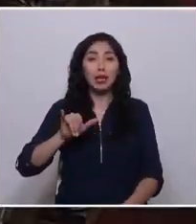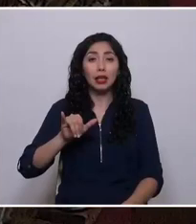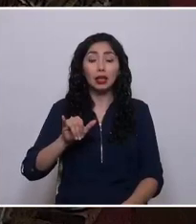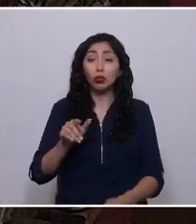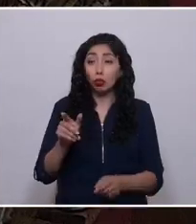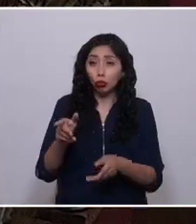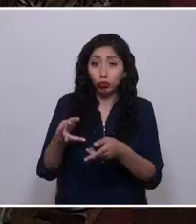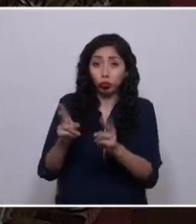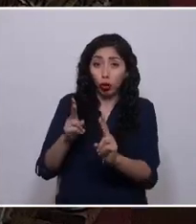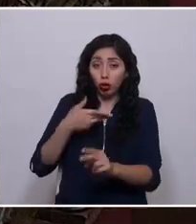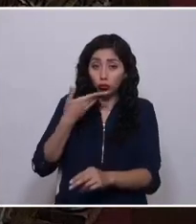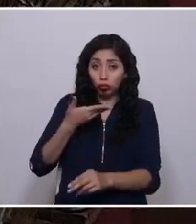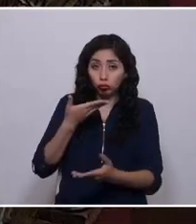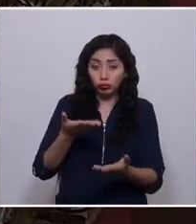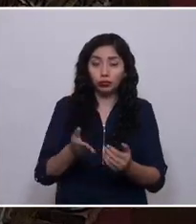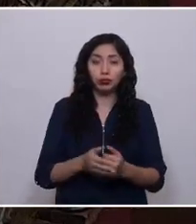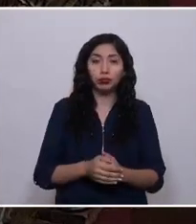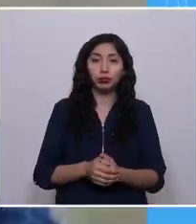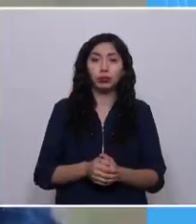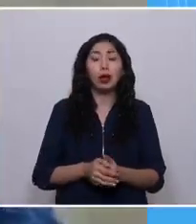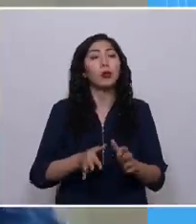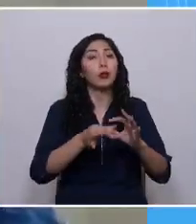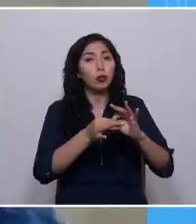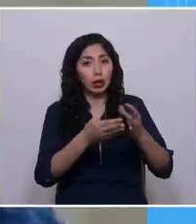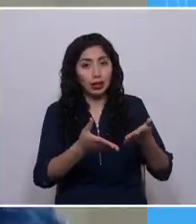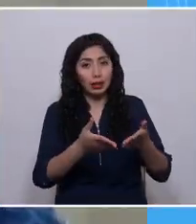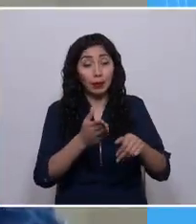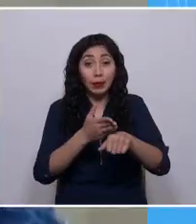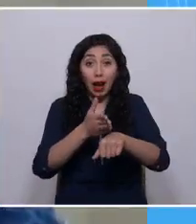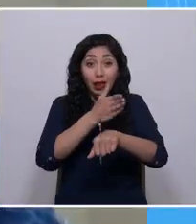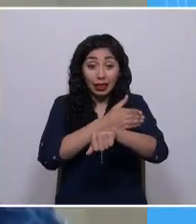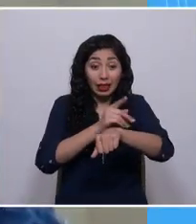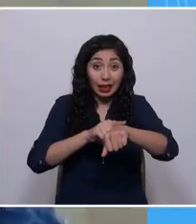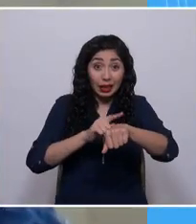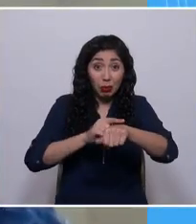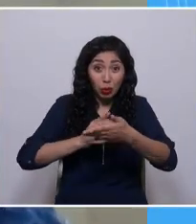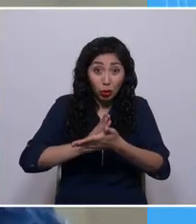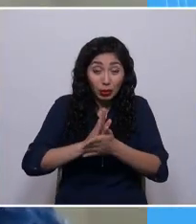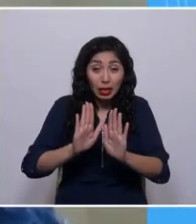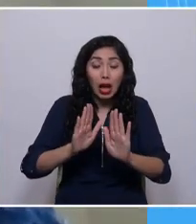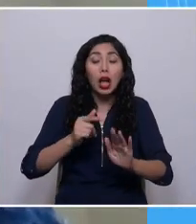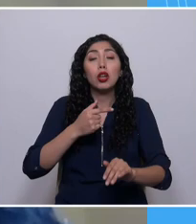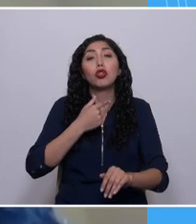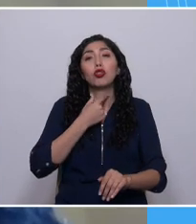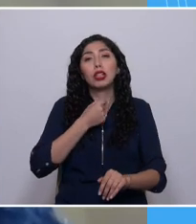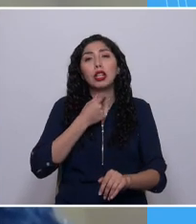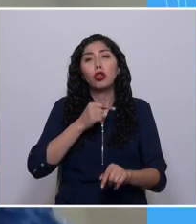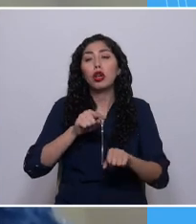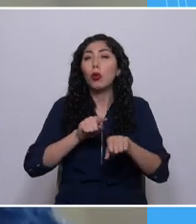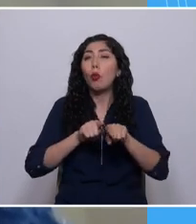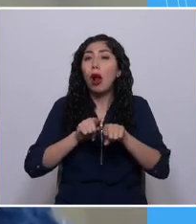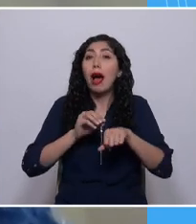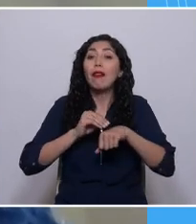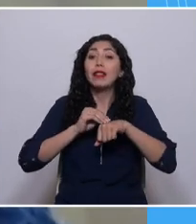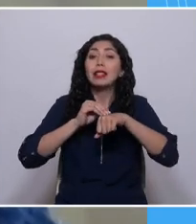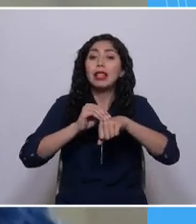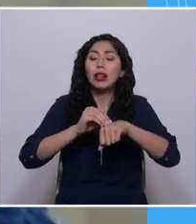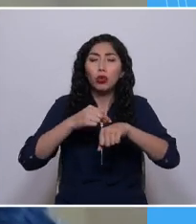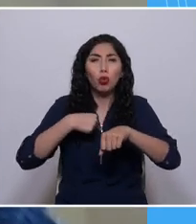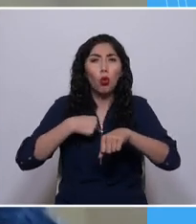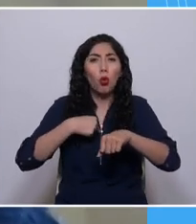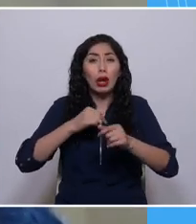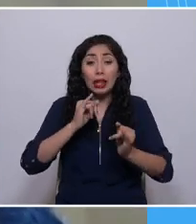palabra convencional Tammy Pustilnik. Muchas gracias. Antes que empiece a correr el tiempo, señor secretario, me gustaría, por favor, dejar constancia que he estado con muy mal